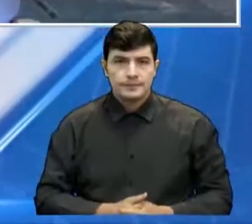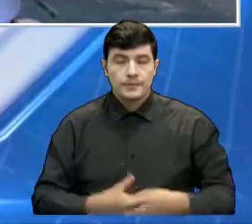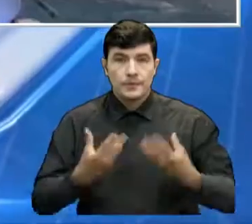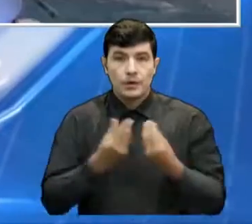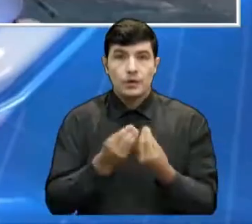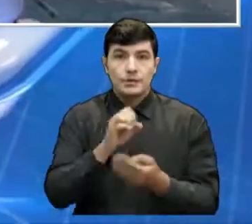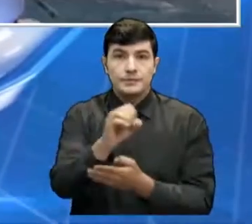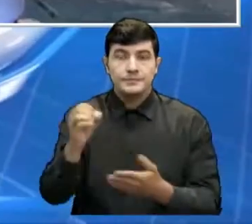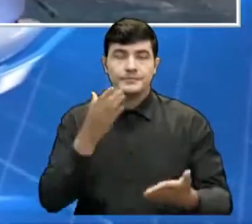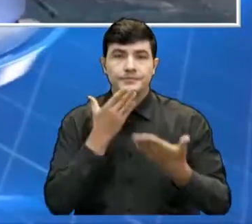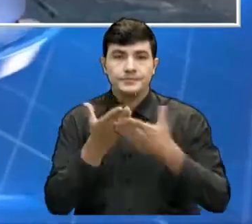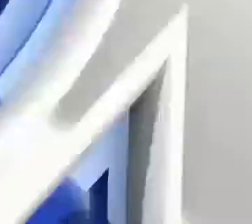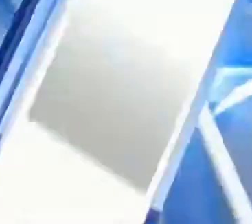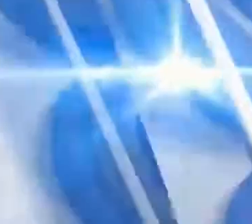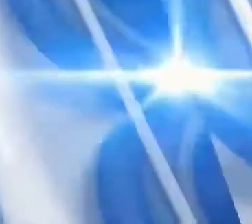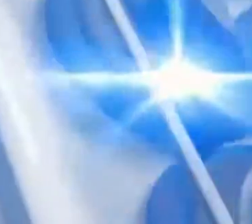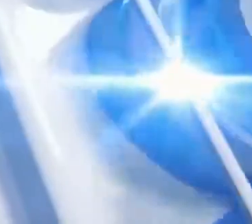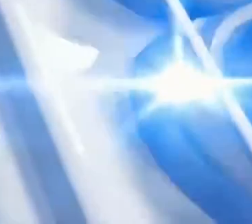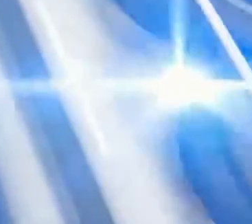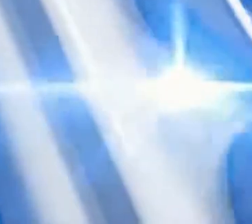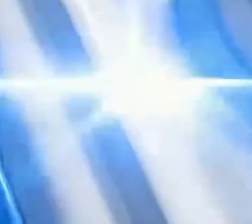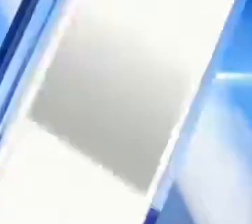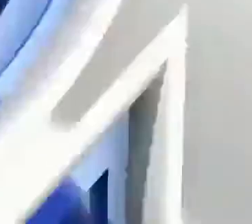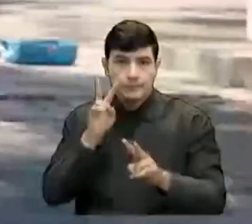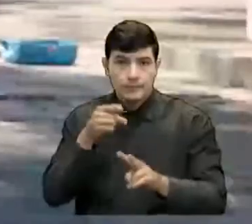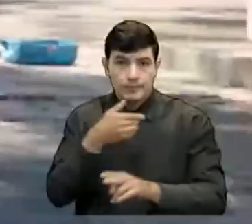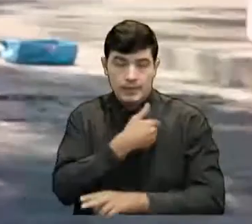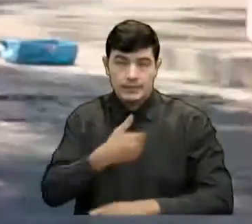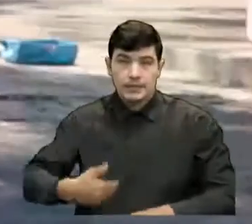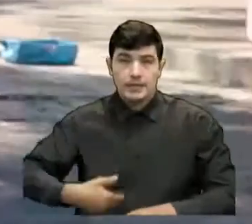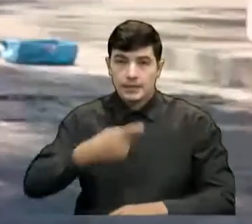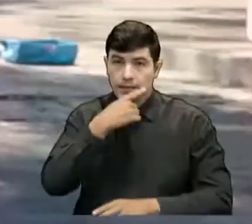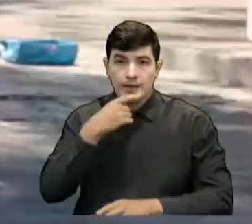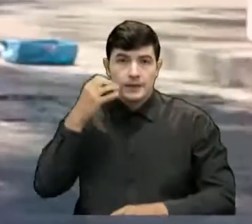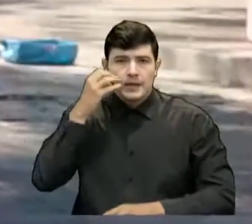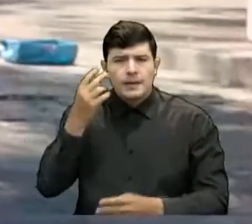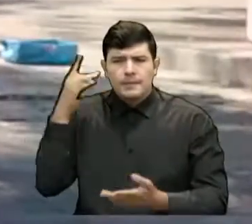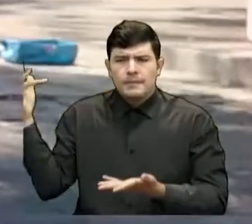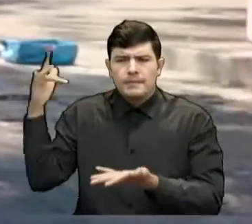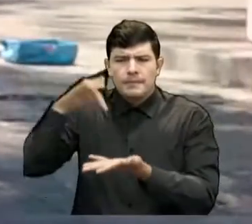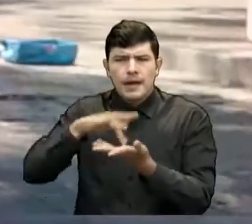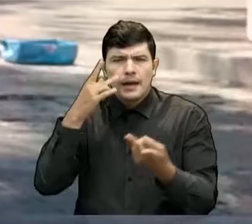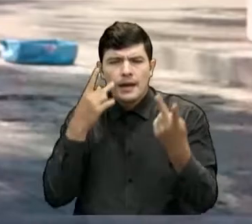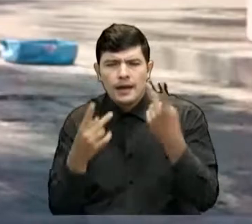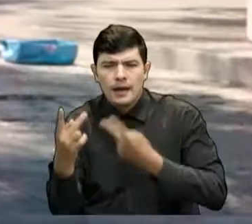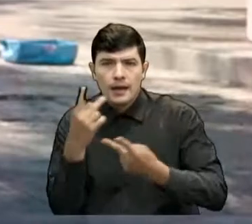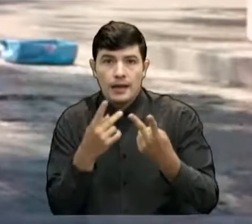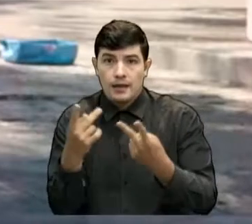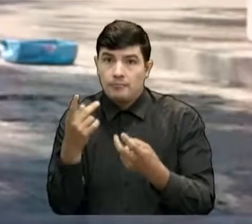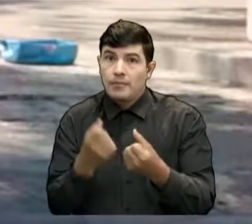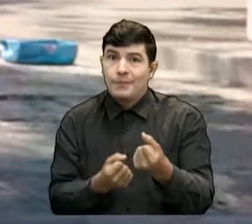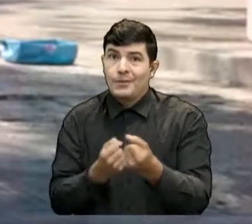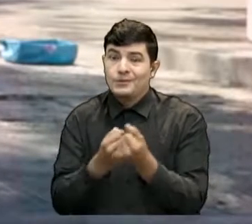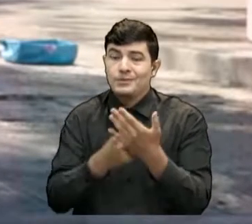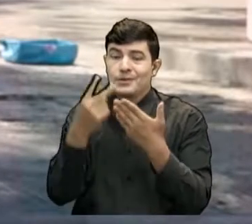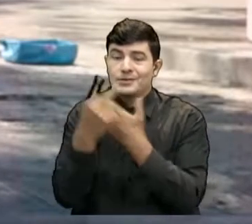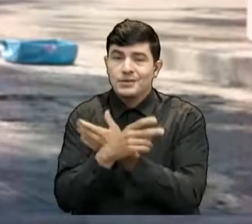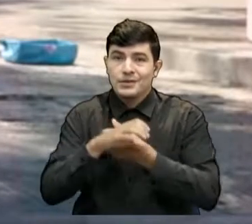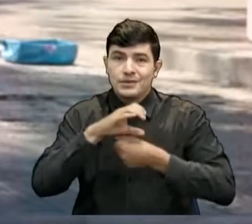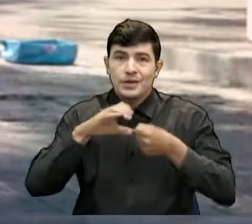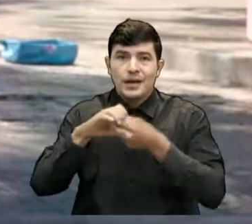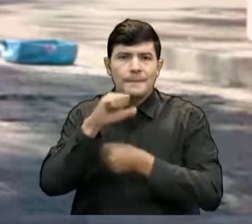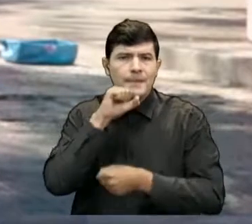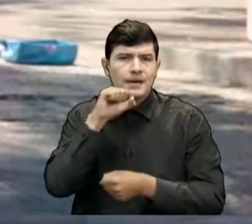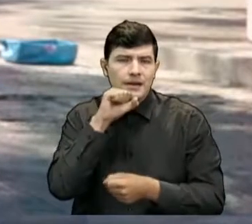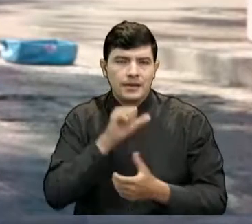Compañeros en estudio, pues con la visita del presidente Iván Duque, como ustedes lo mencionaban, grandes proyectos vienen para Barranca Bermeja y uno de ellos